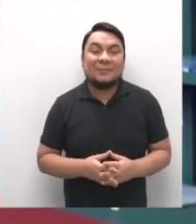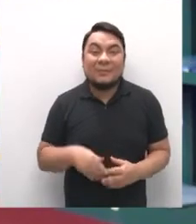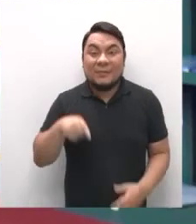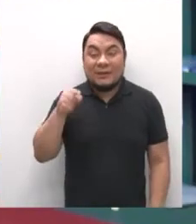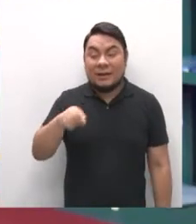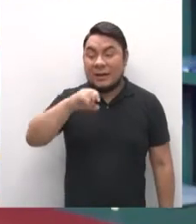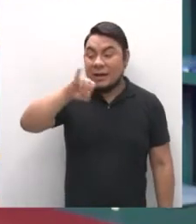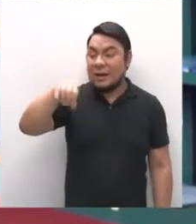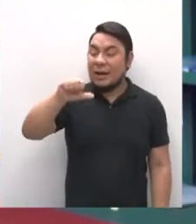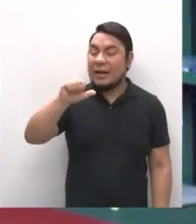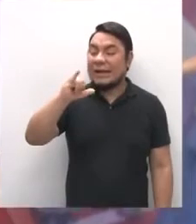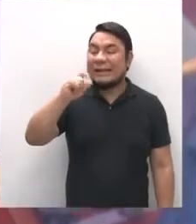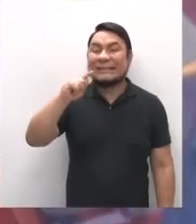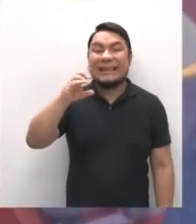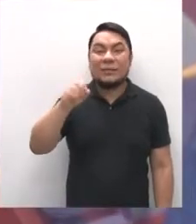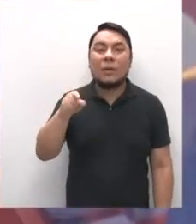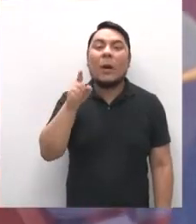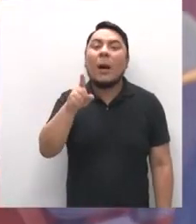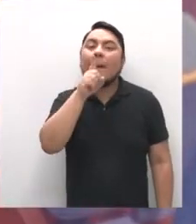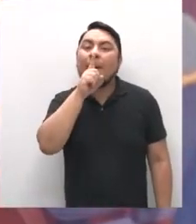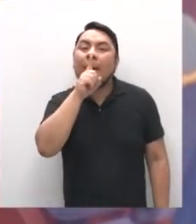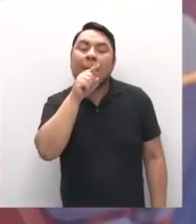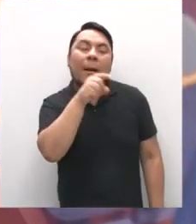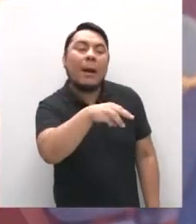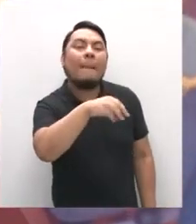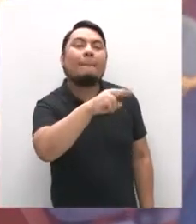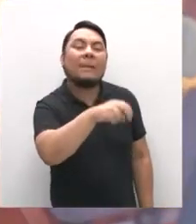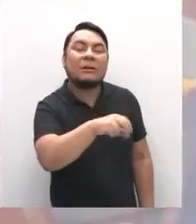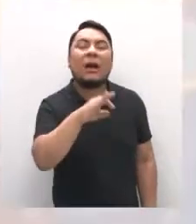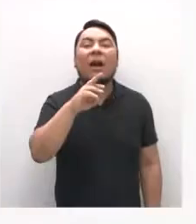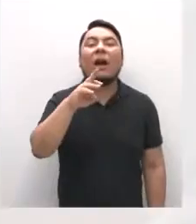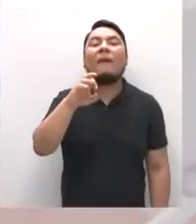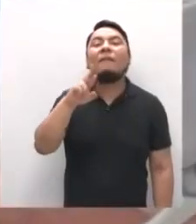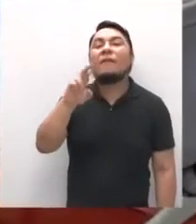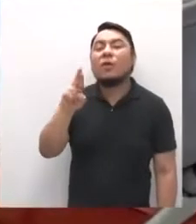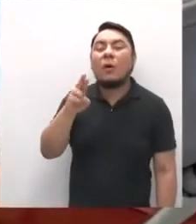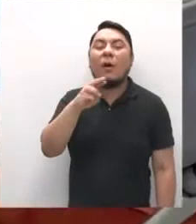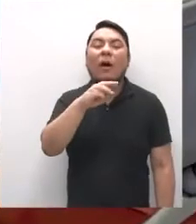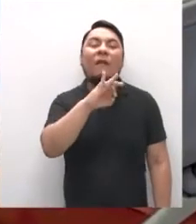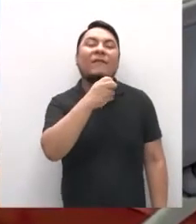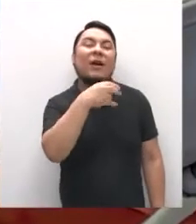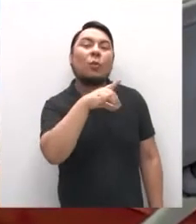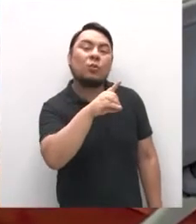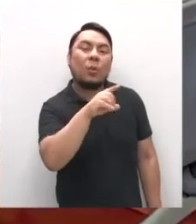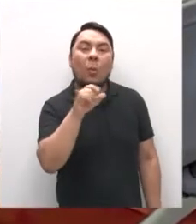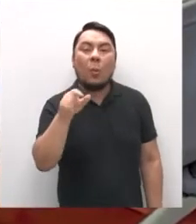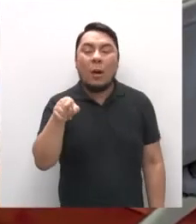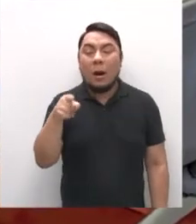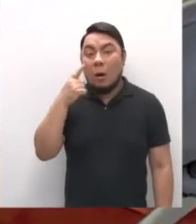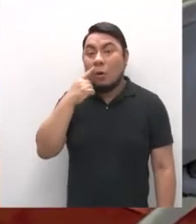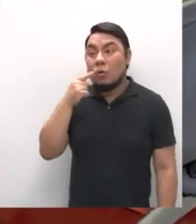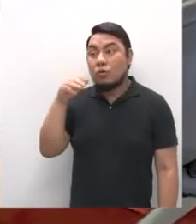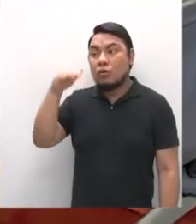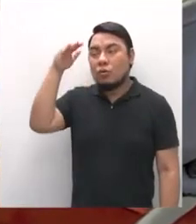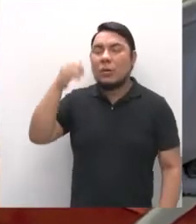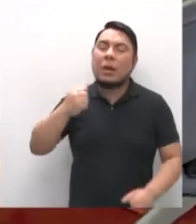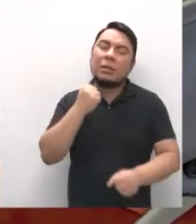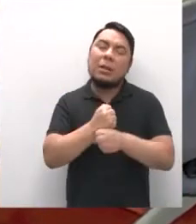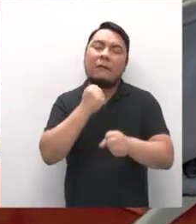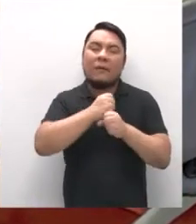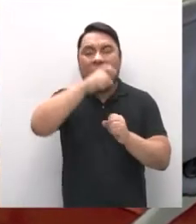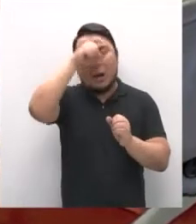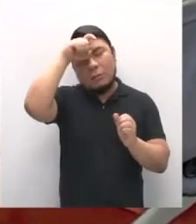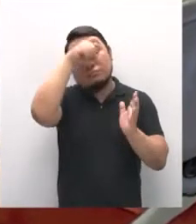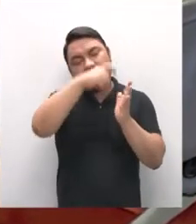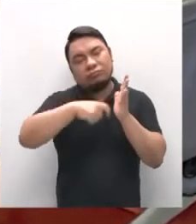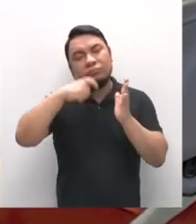Jacinto es el papá de Martín, Flor, Facundo y Juan. Un día, Jacinto fue a trabajar a la mina. En